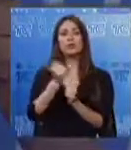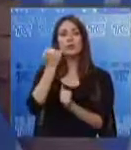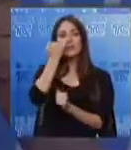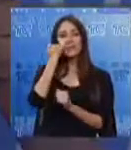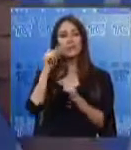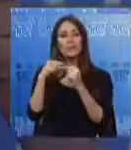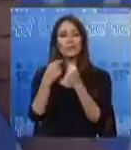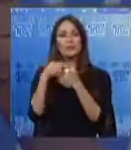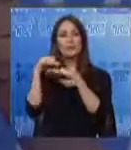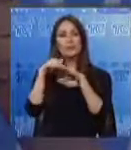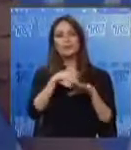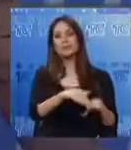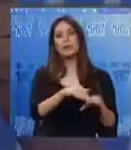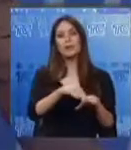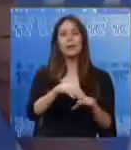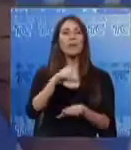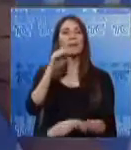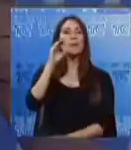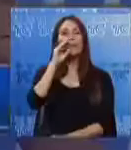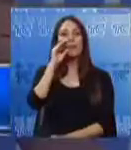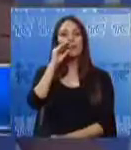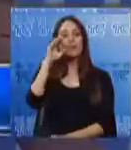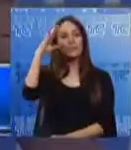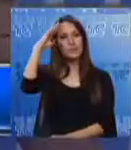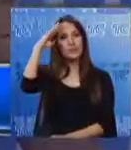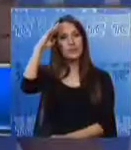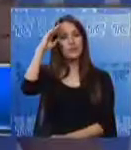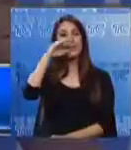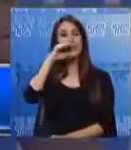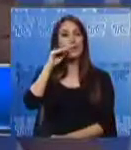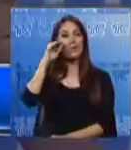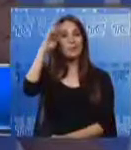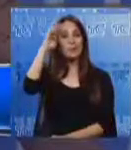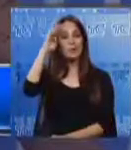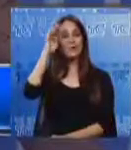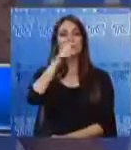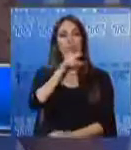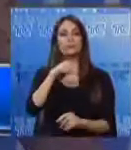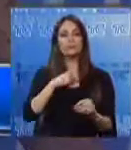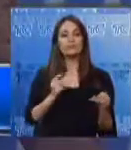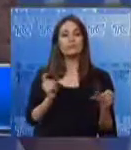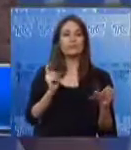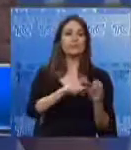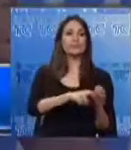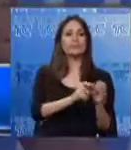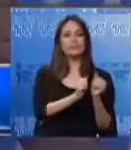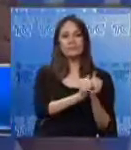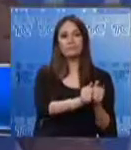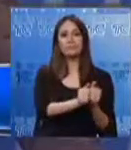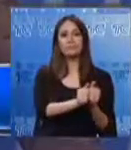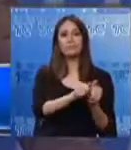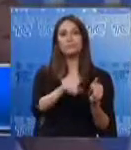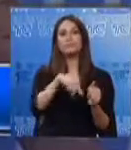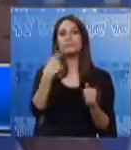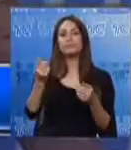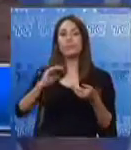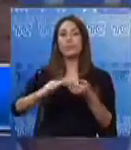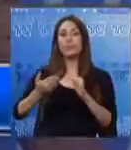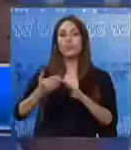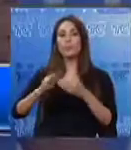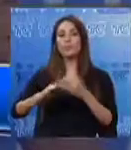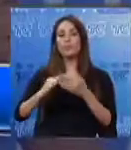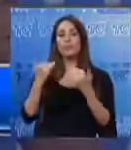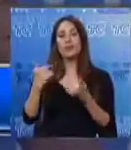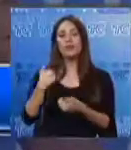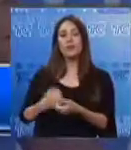para respaldar la candidatura de Paco Moncayo, que se presentará por Izquierda Democrática. En tanto, el Partido Comunista ratificó